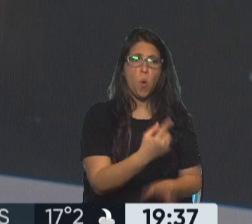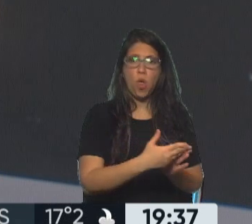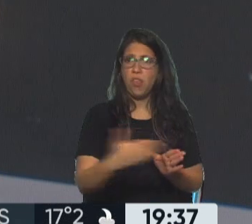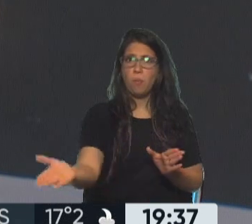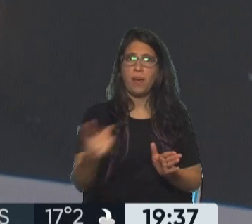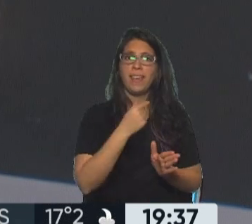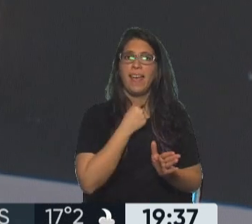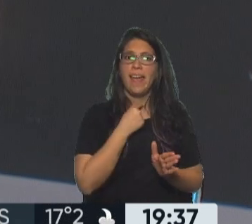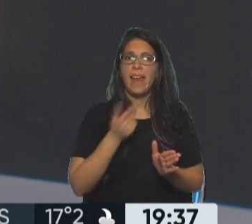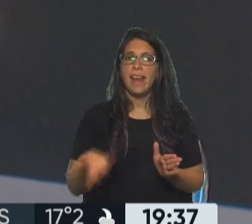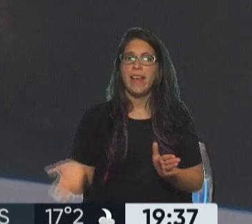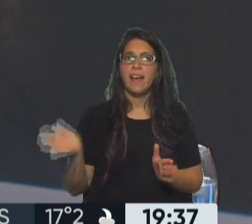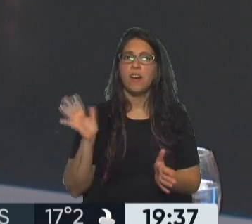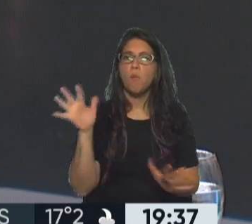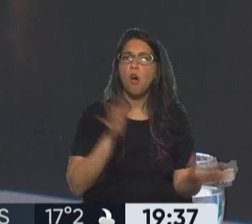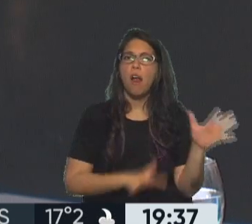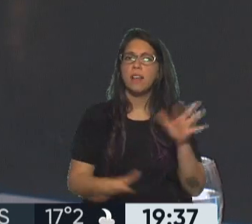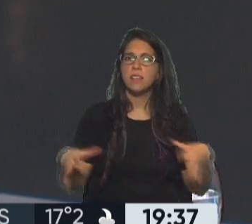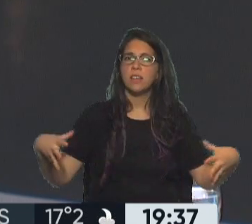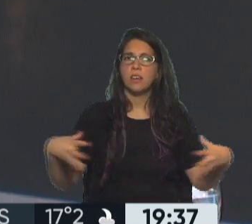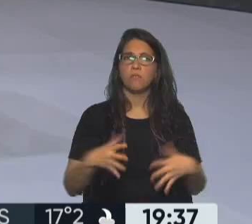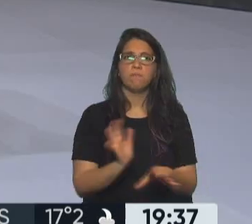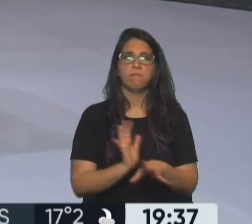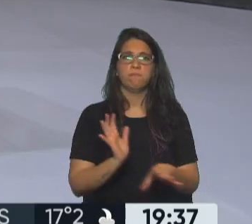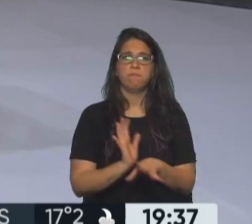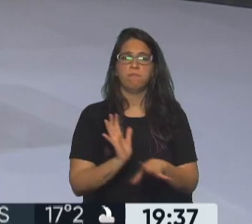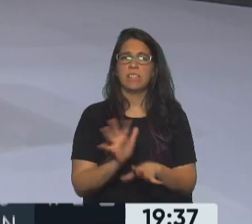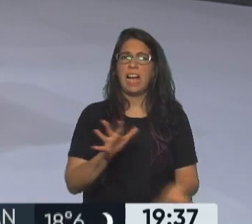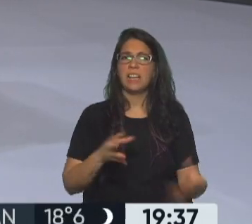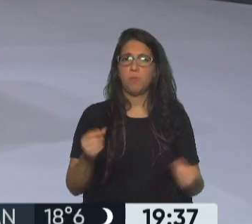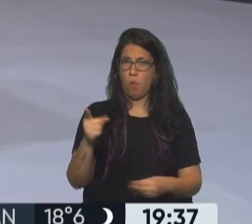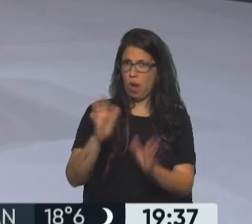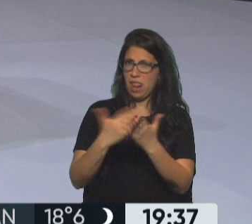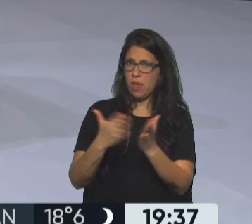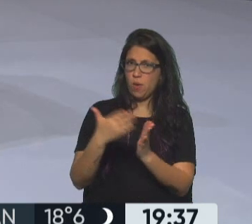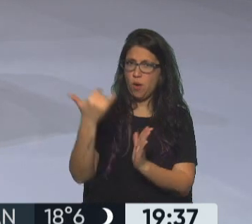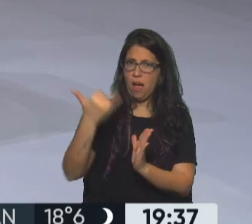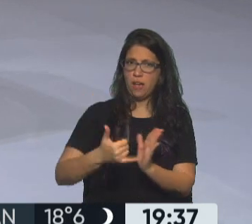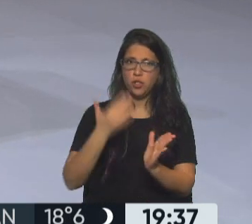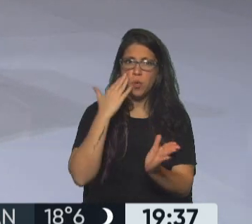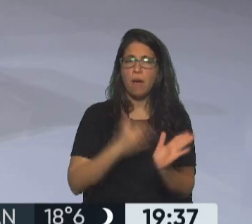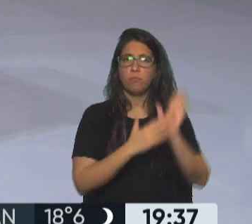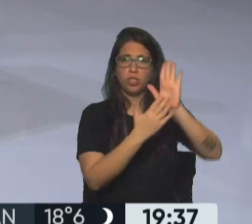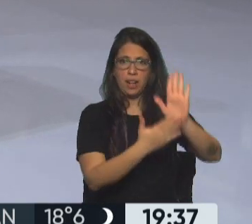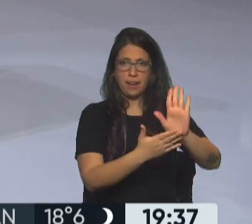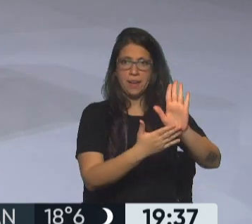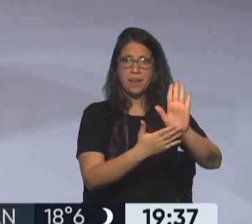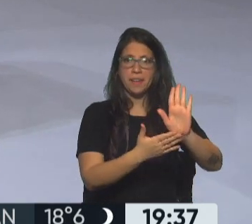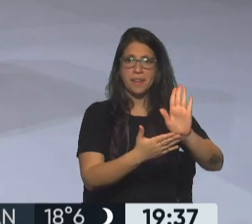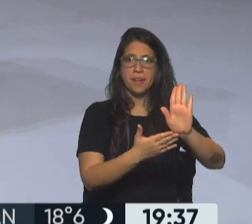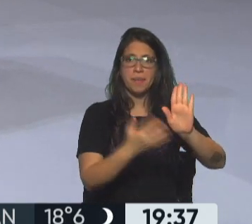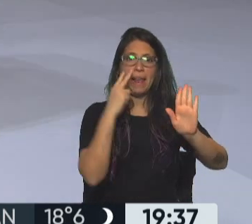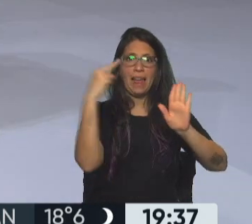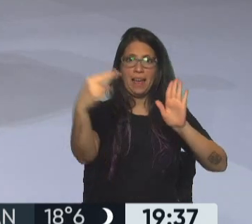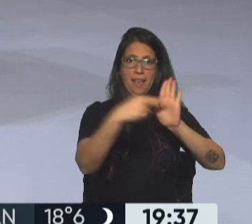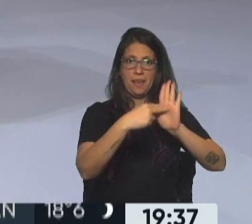no armar. Las asambleas, decir, ¿qué hacemos con el poder? Vos tenés un libro, lo voy a dar vuelta, señor director, para que pueda hacer